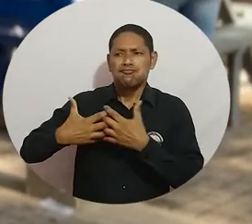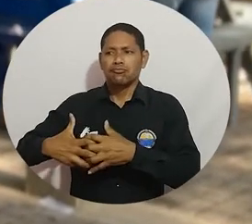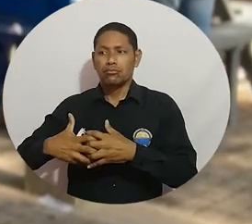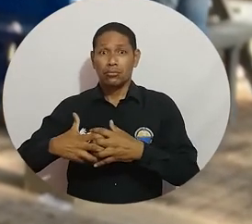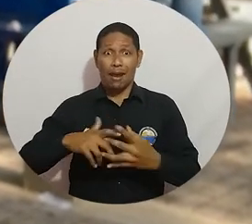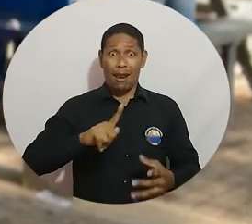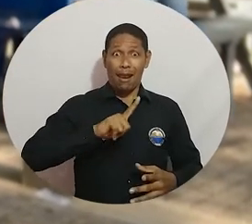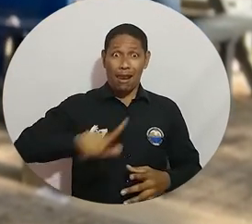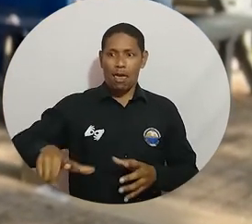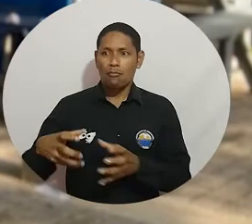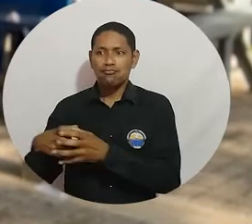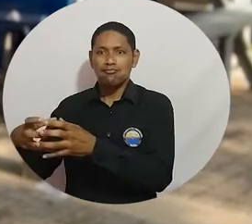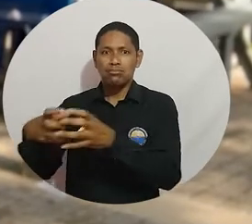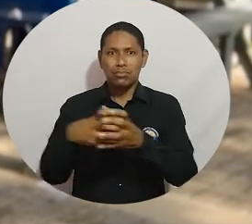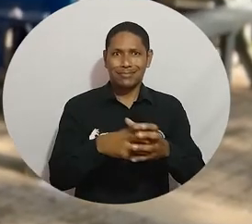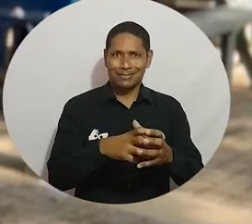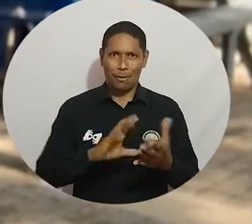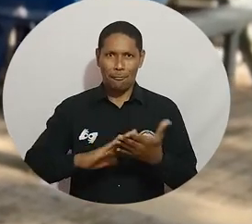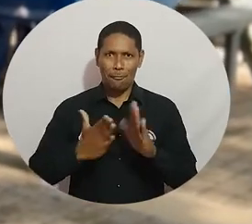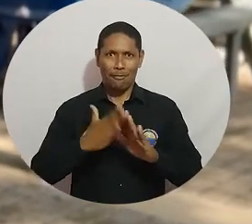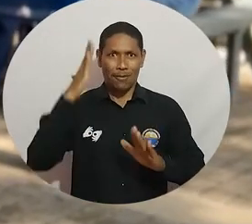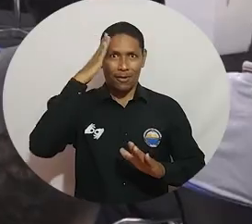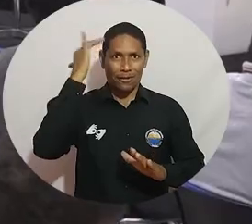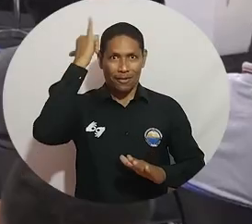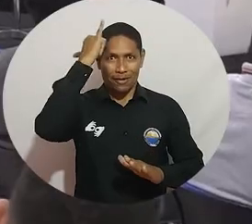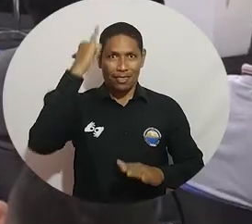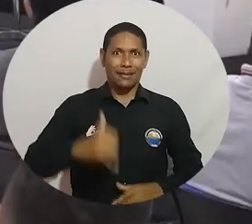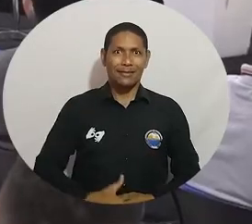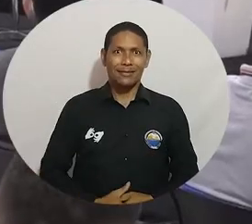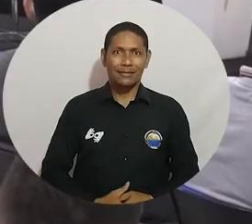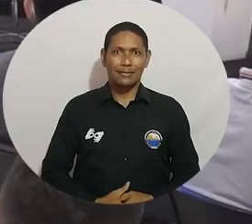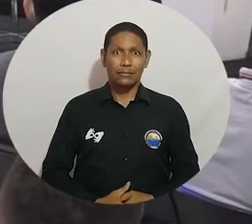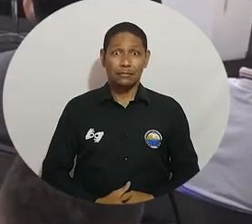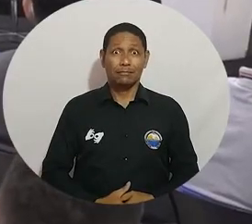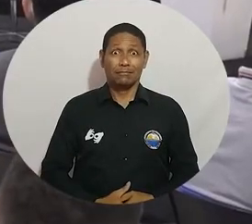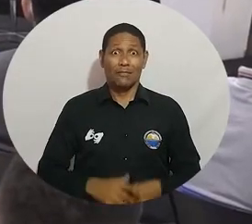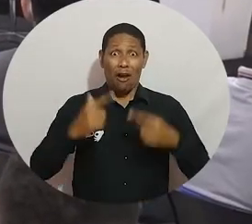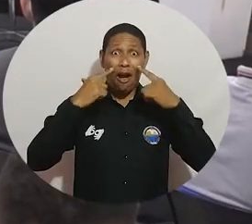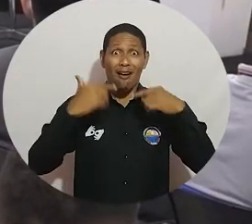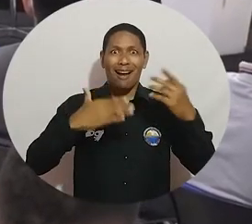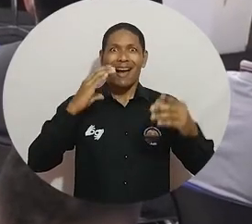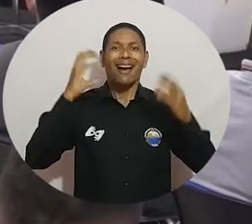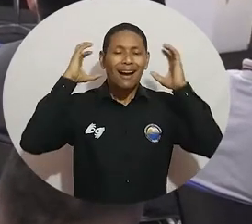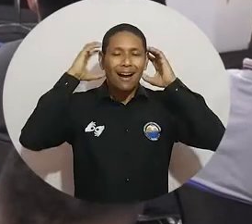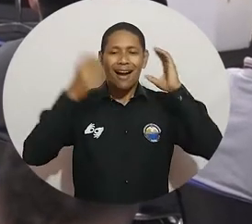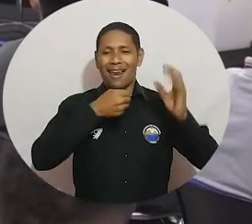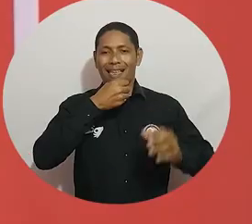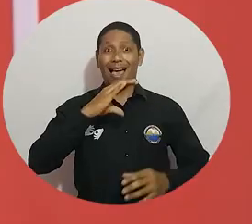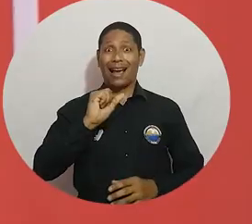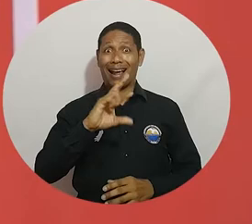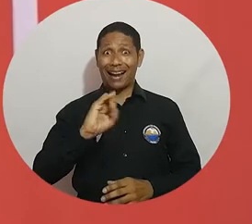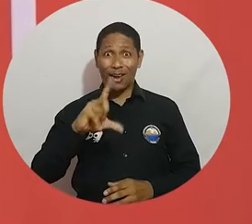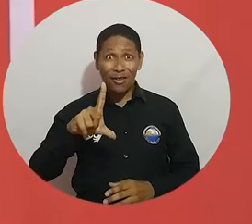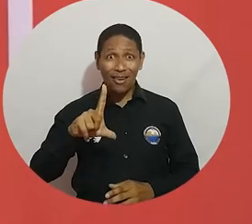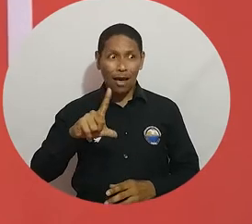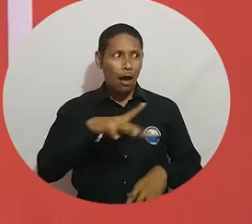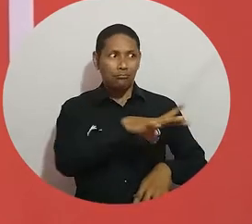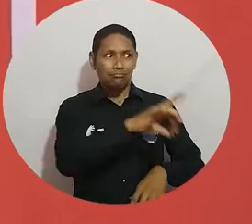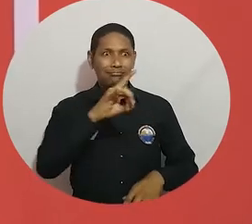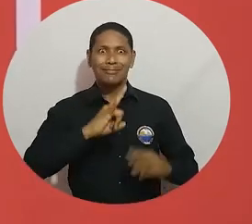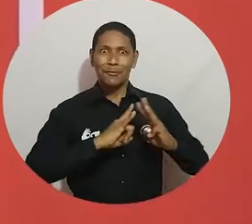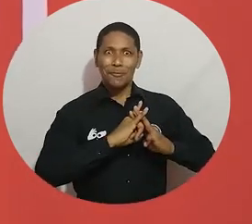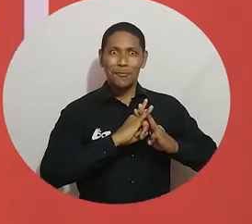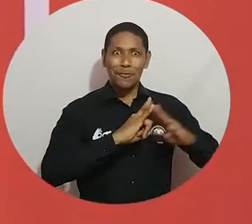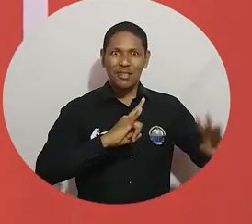empresarios, líderes gremiales y comunidad académica. La reconocida cadena nacional Caracol Radio escogió a la Universidad